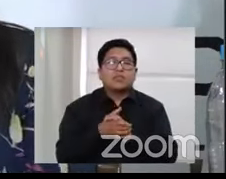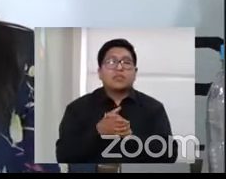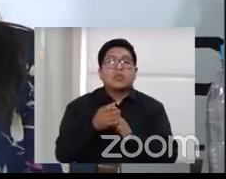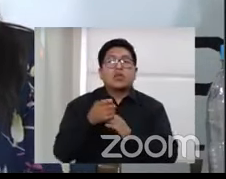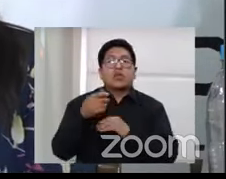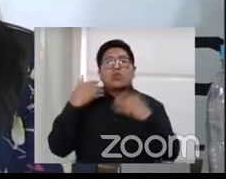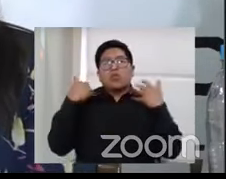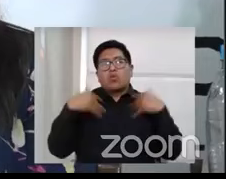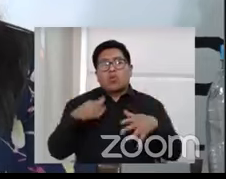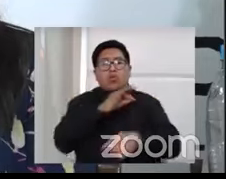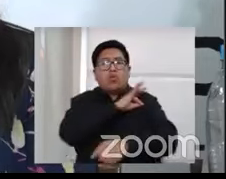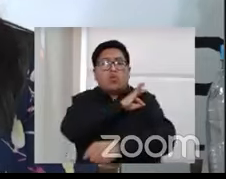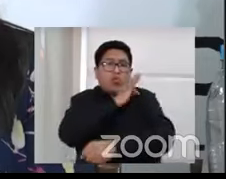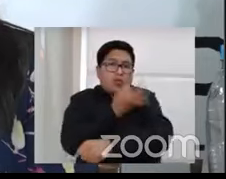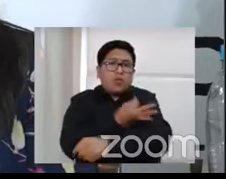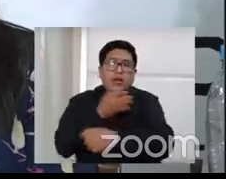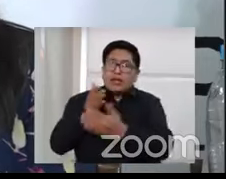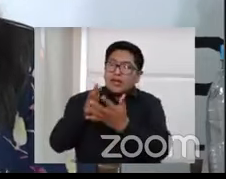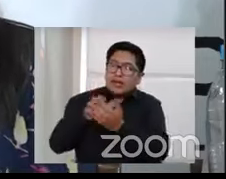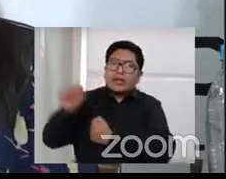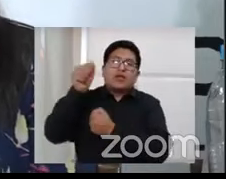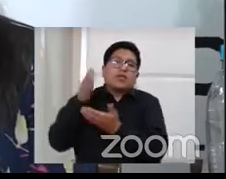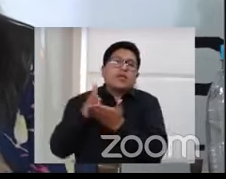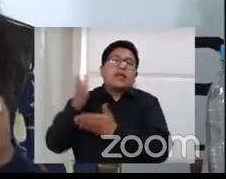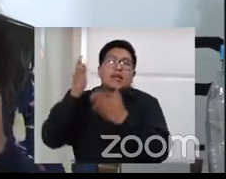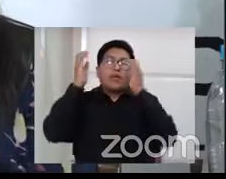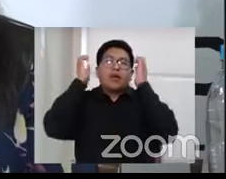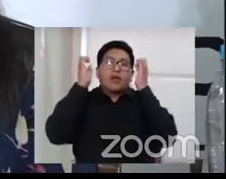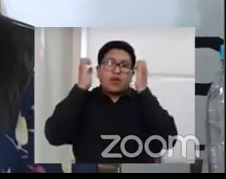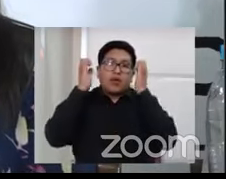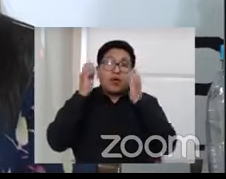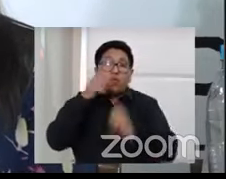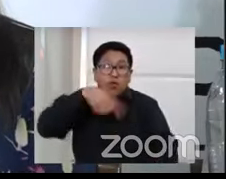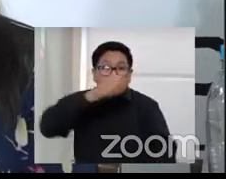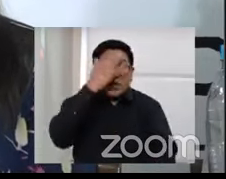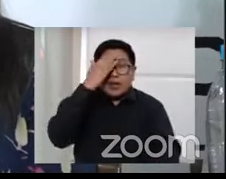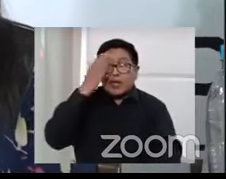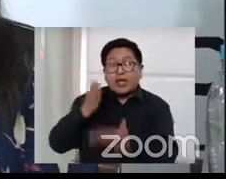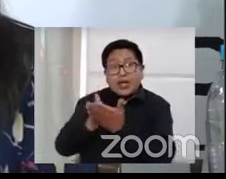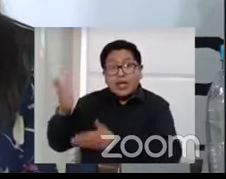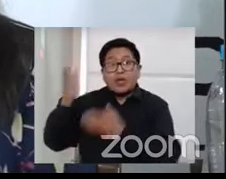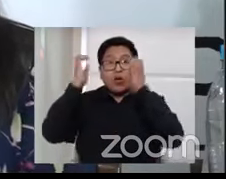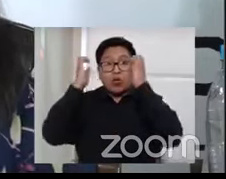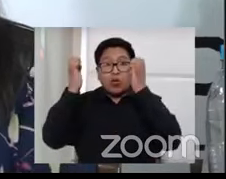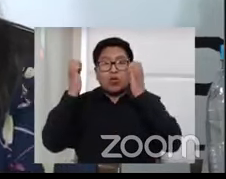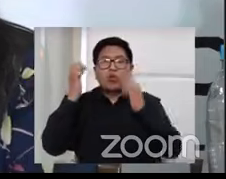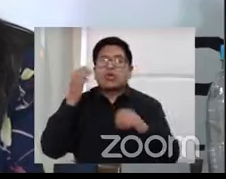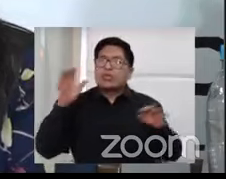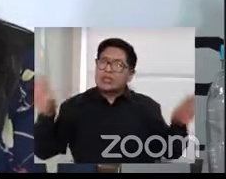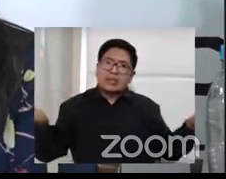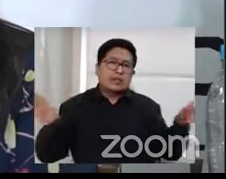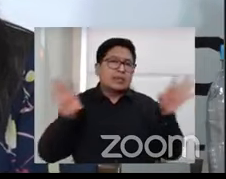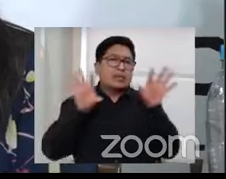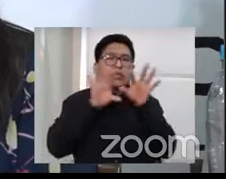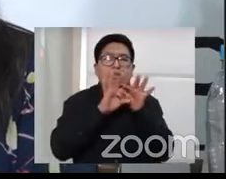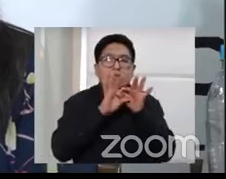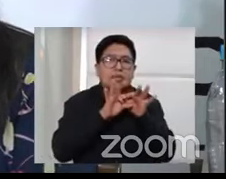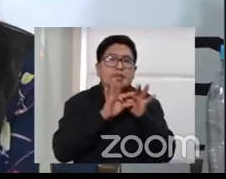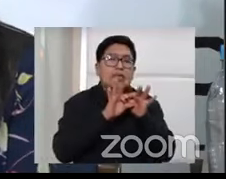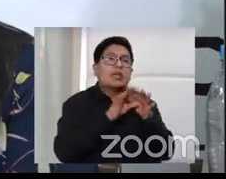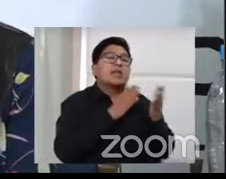muy fuerte del derecho de la educación y la afectación al derecho a la educación está íntimamente vinculado a los al